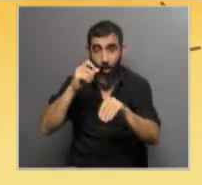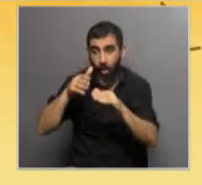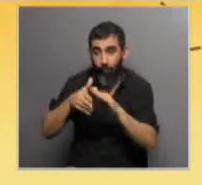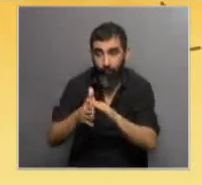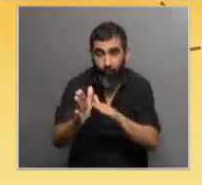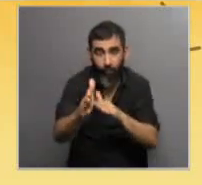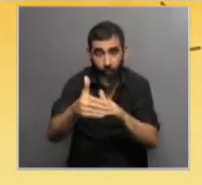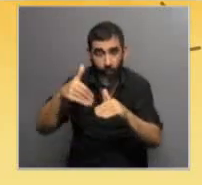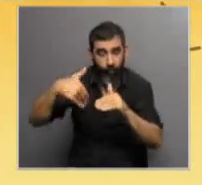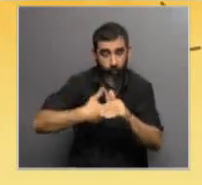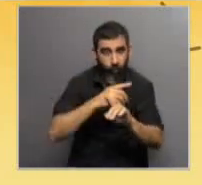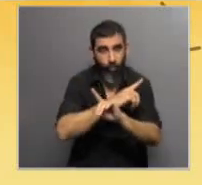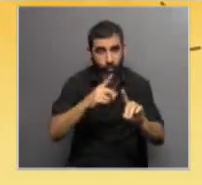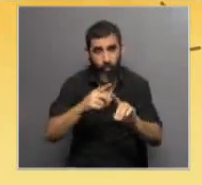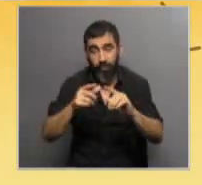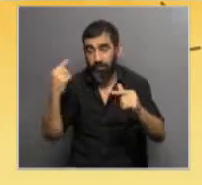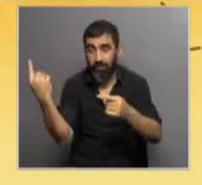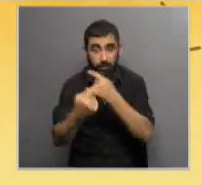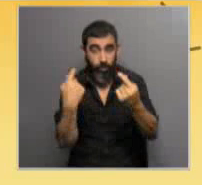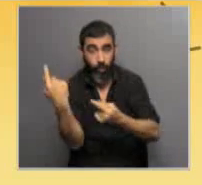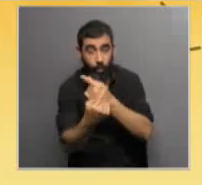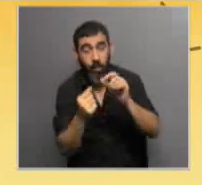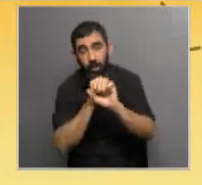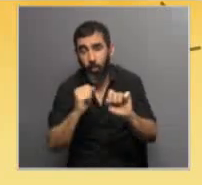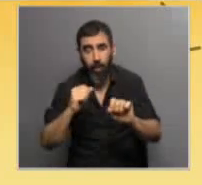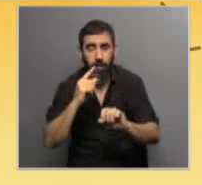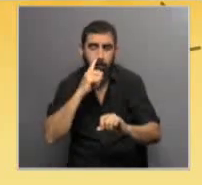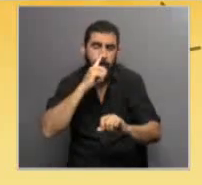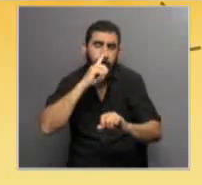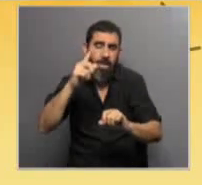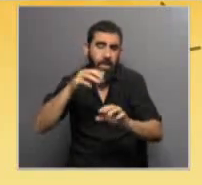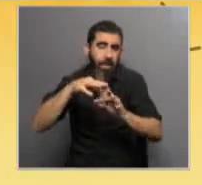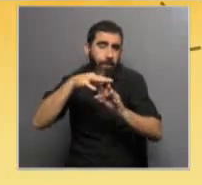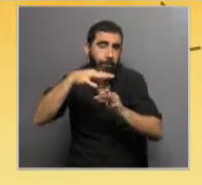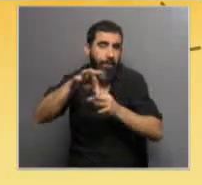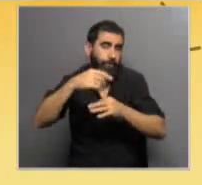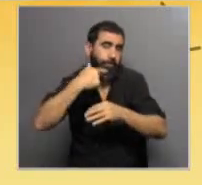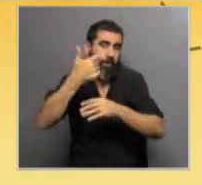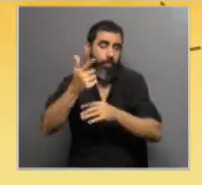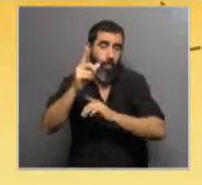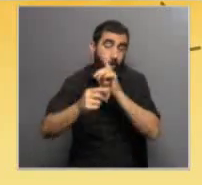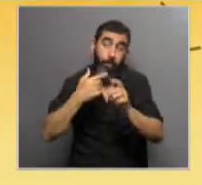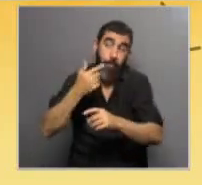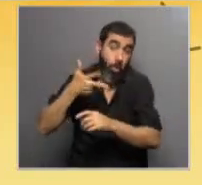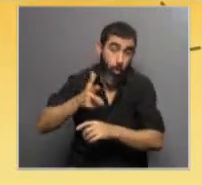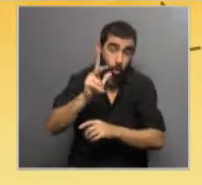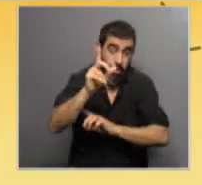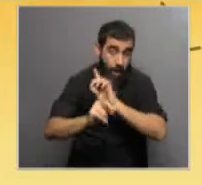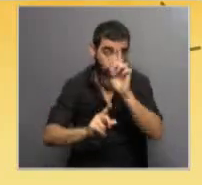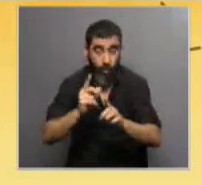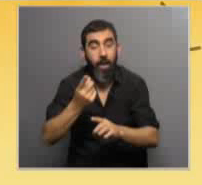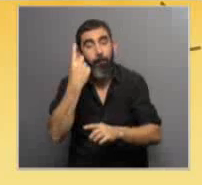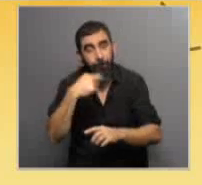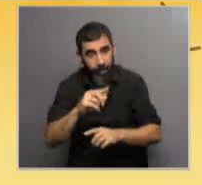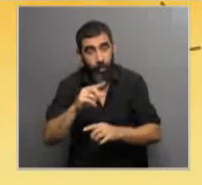sino que circula como decía ofelia puede ser cientos de miles de metros cúbicos en el caso de derrochar algunos sectores pero